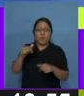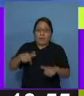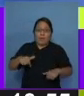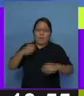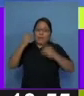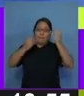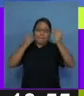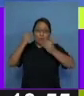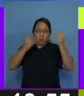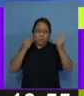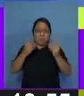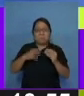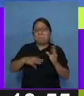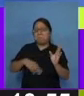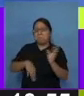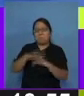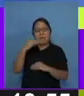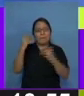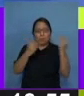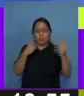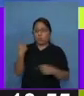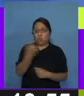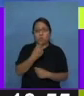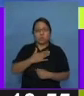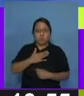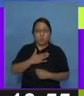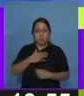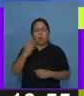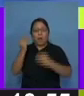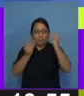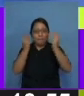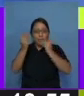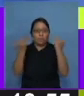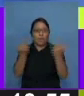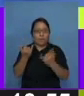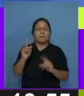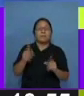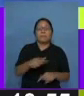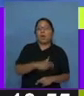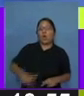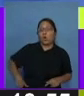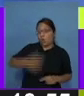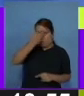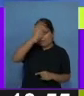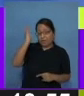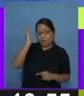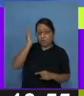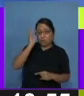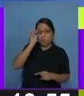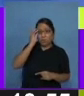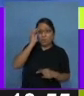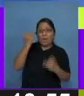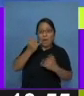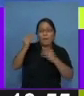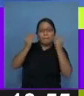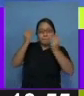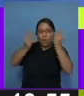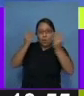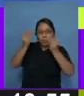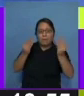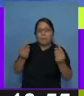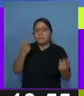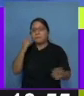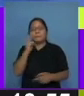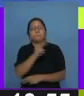preocupados. Los primeros preocupados por esta situación somos nosotros, el gobernador también, por supuesto, que ve cuál es